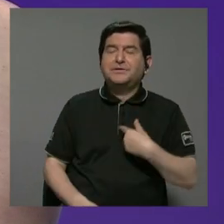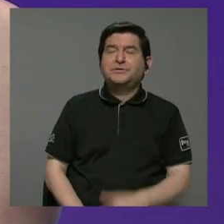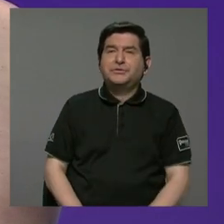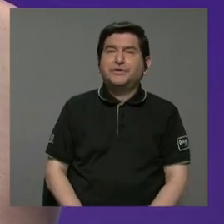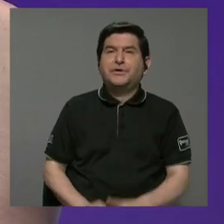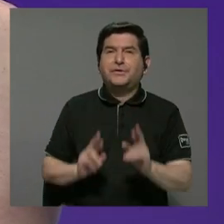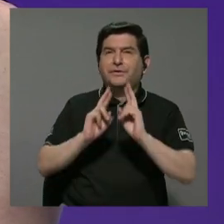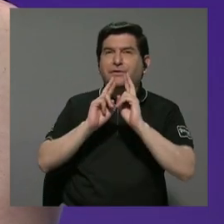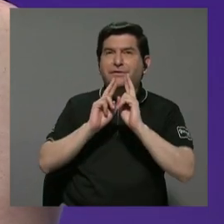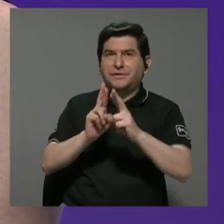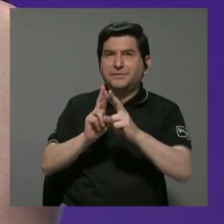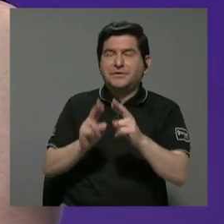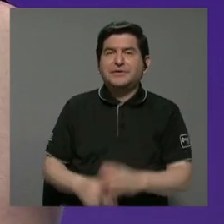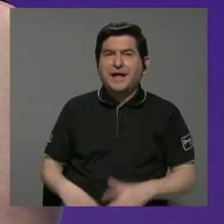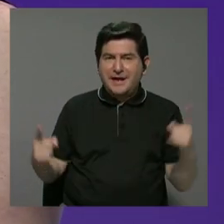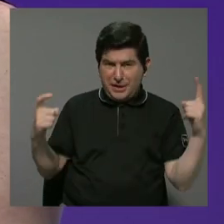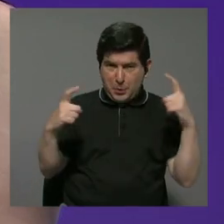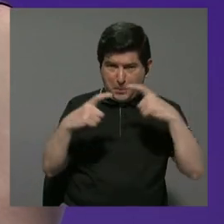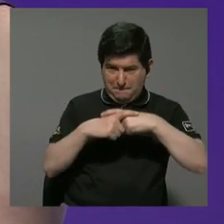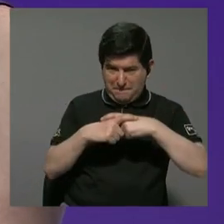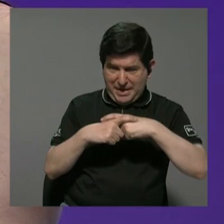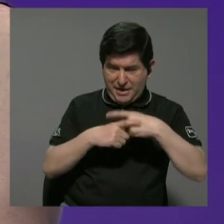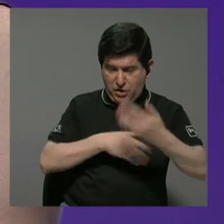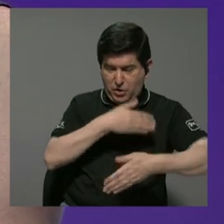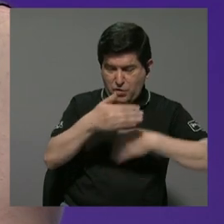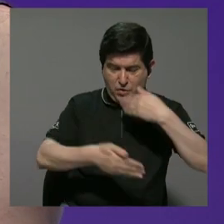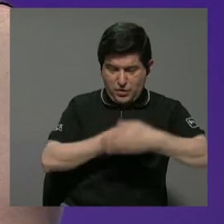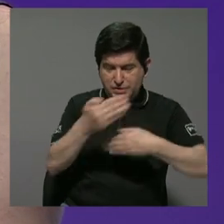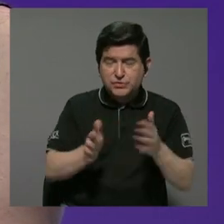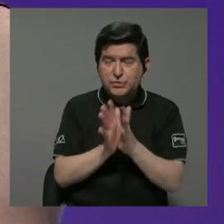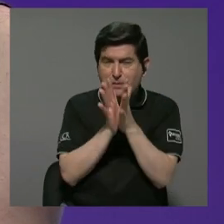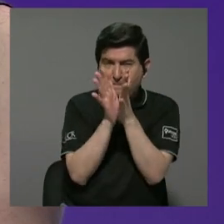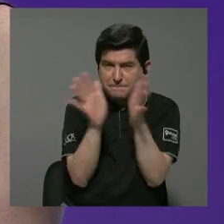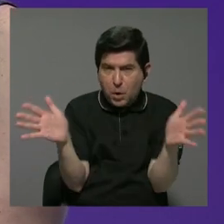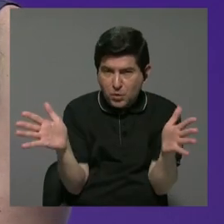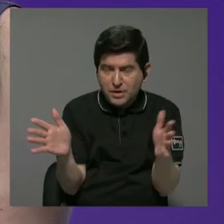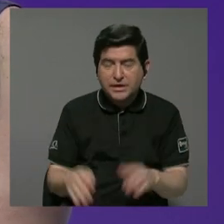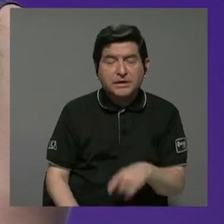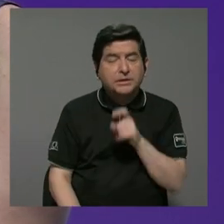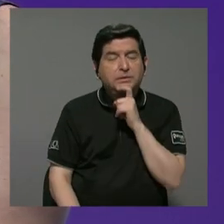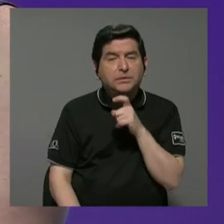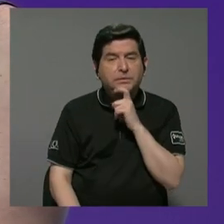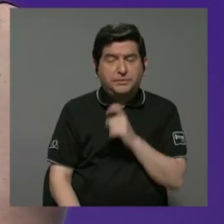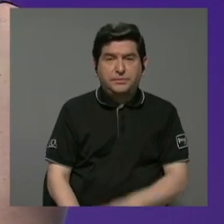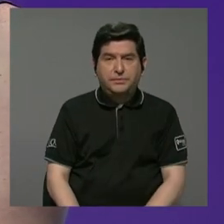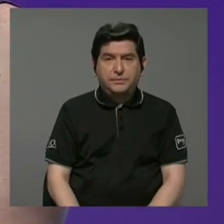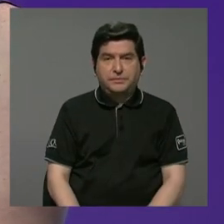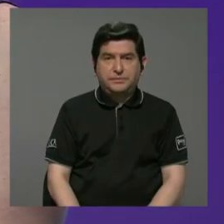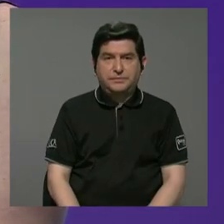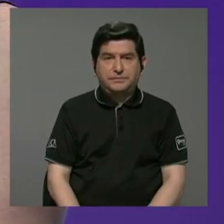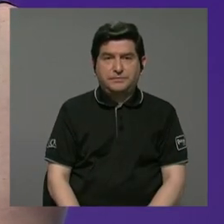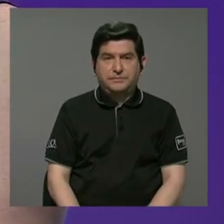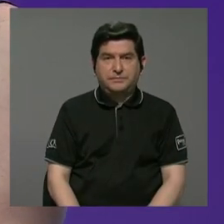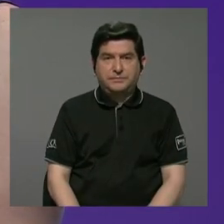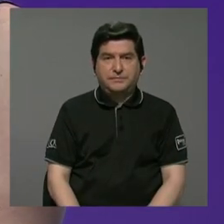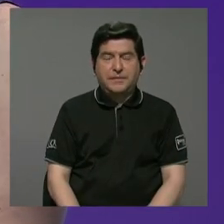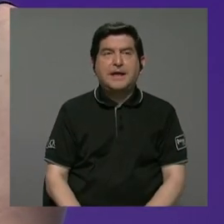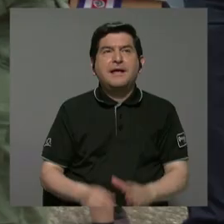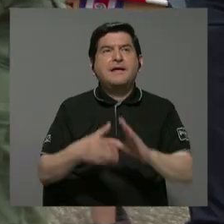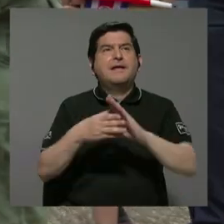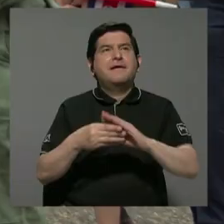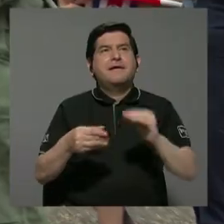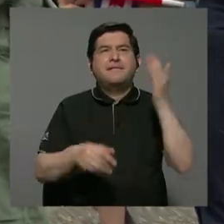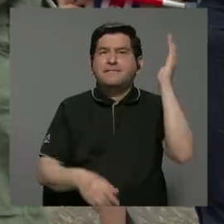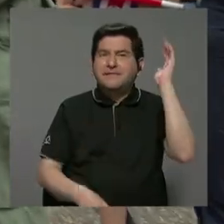dilucidar desde lo complejo de la gestión de los asuntos públicos. Y quiero acá volver como a una narrativa